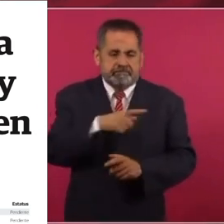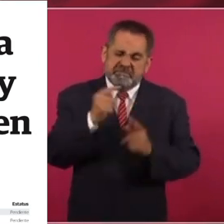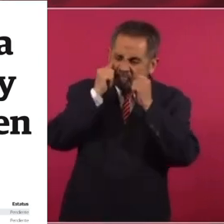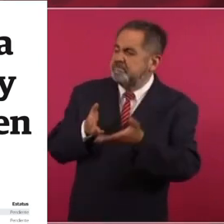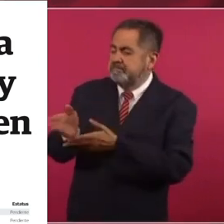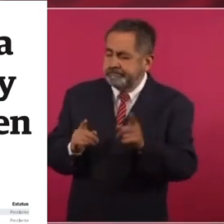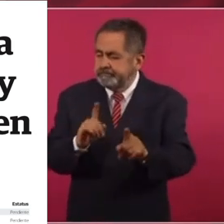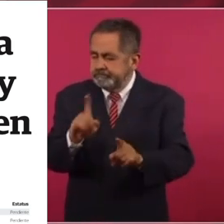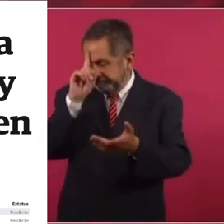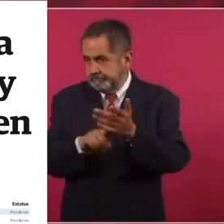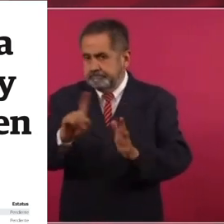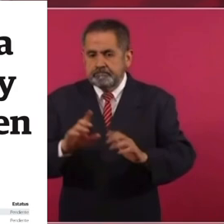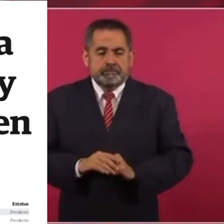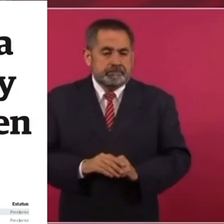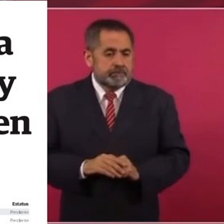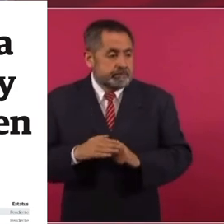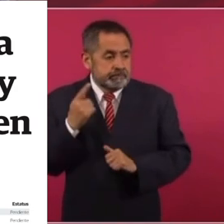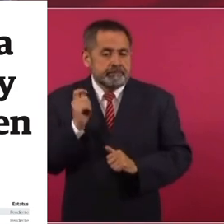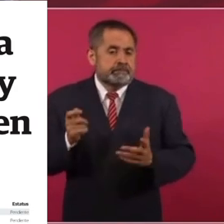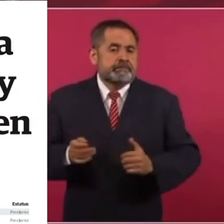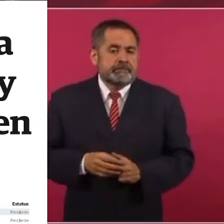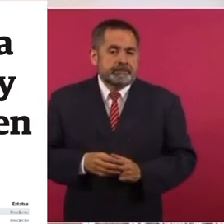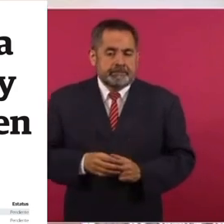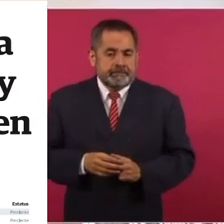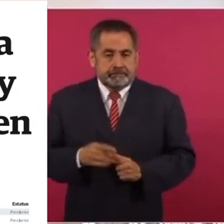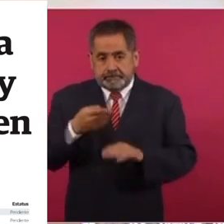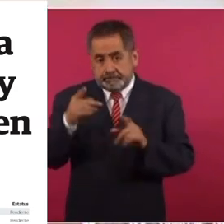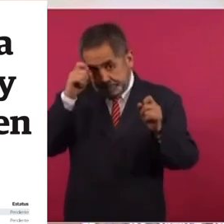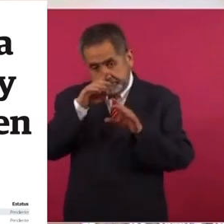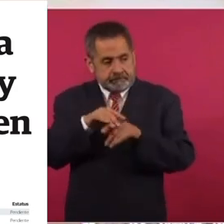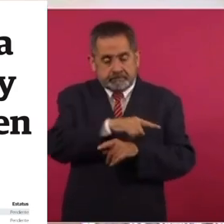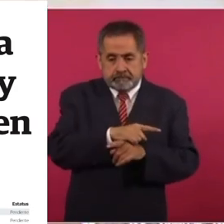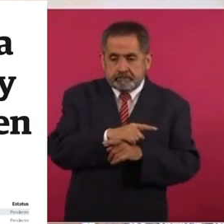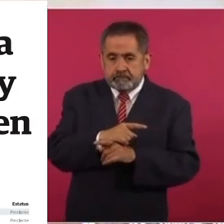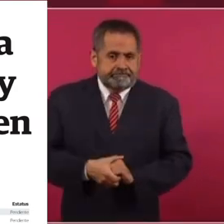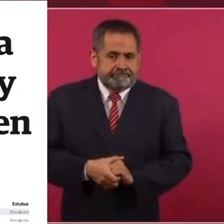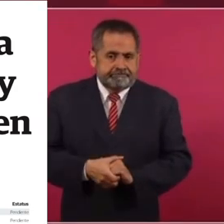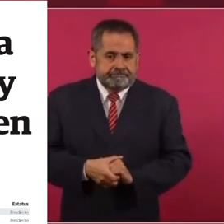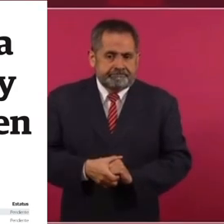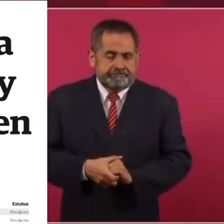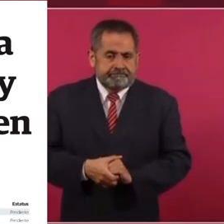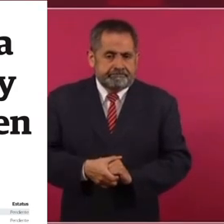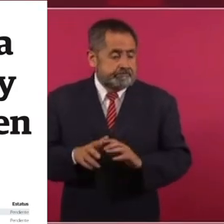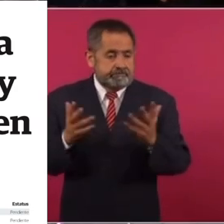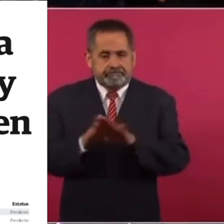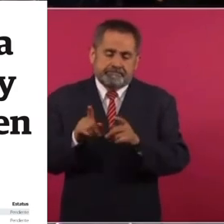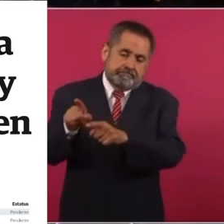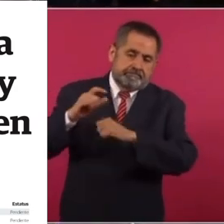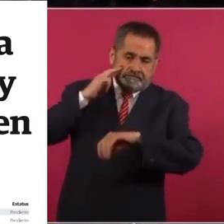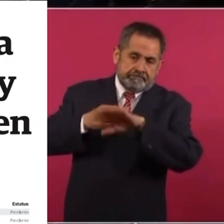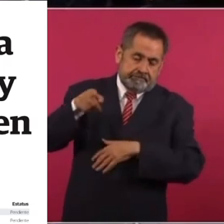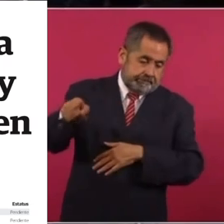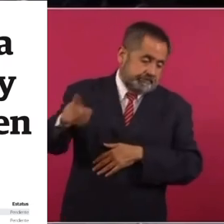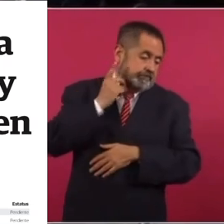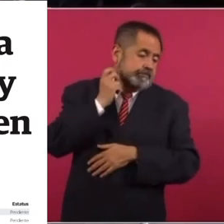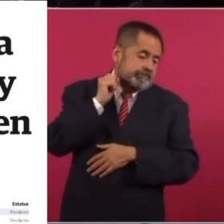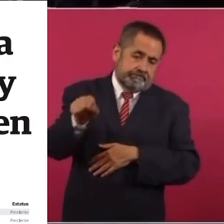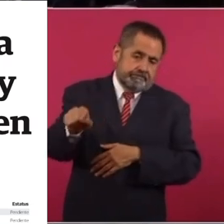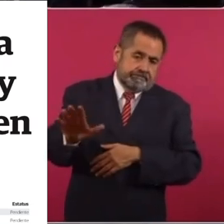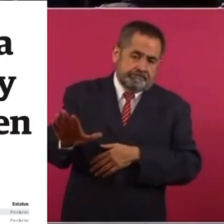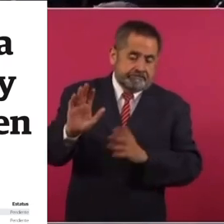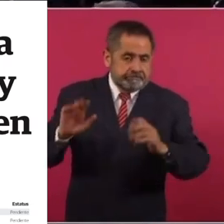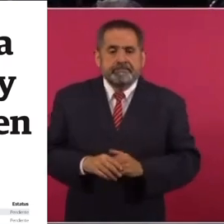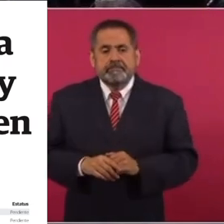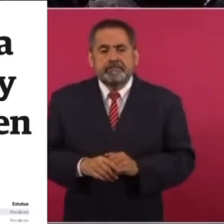atreva, porque es completamente violatorio de la Constitución. Pero eso ya le correspondería